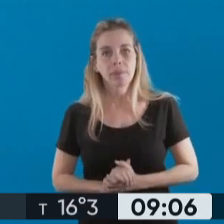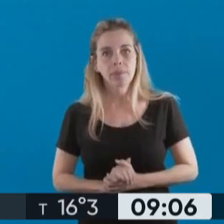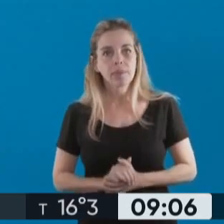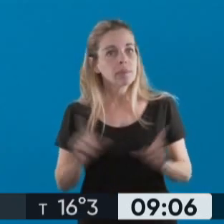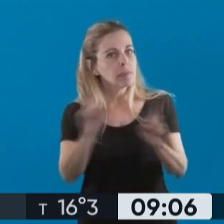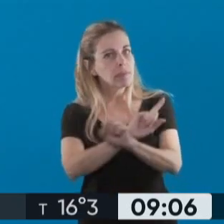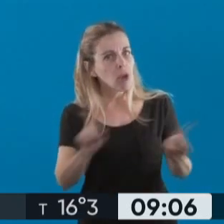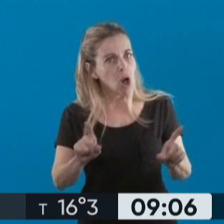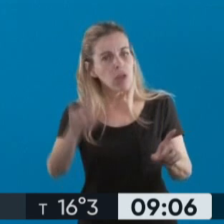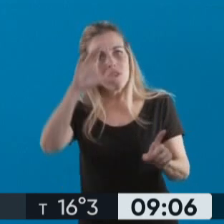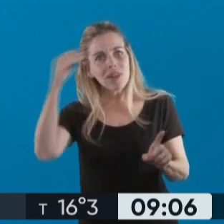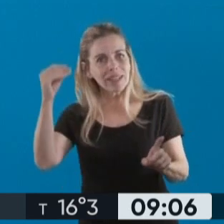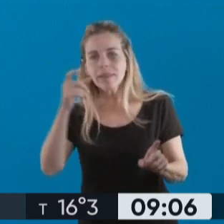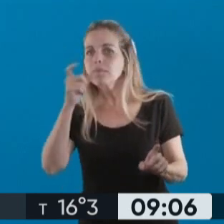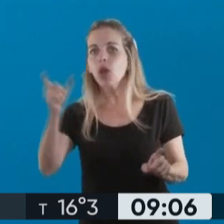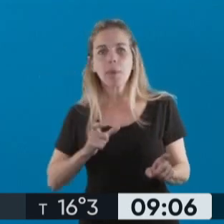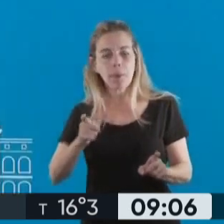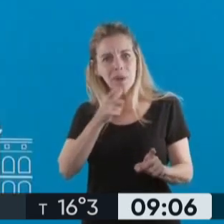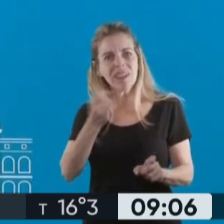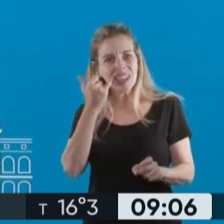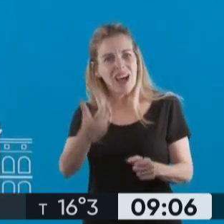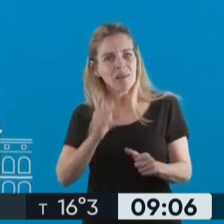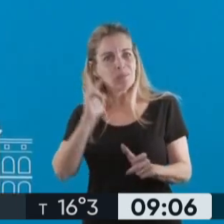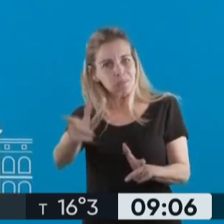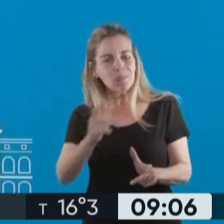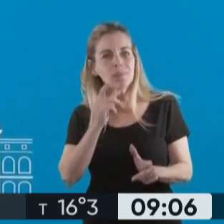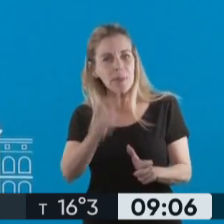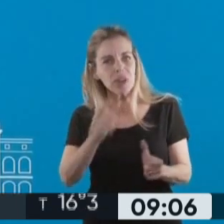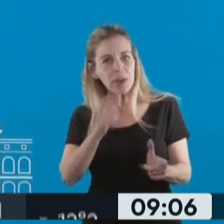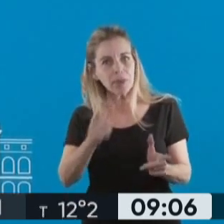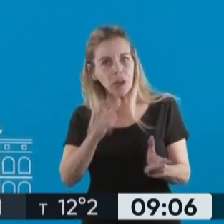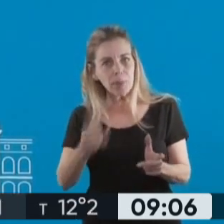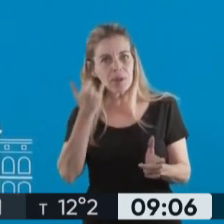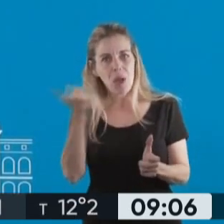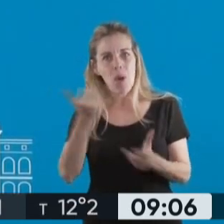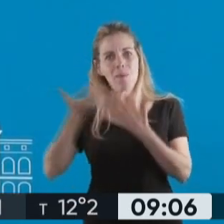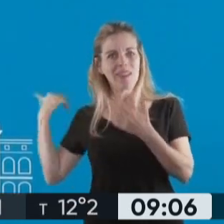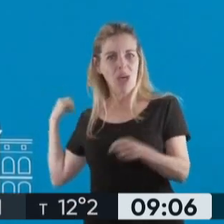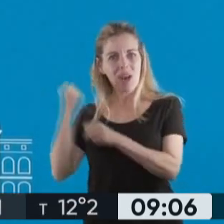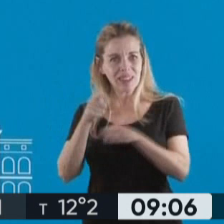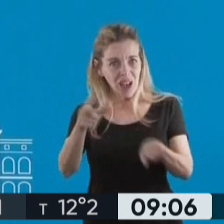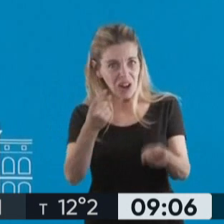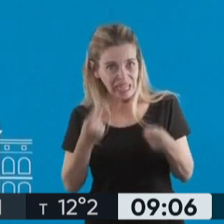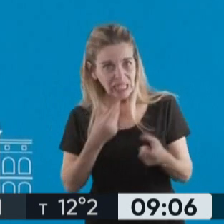No tuvo respuesta, pero creo que lo respondí más o menos 17 veces desde el jueves pasado hasta ahora. Si usted necesita que se responda de nuevo, se lo respondo de nuevo.